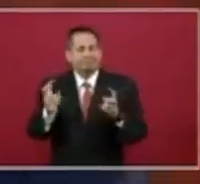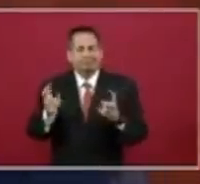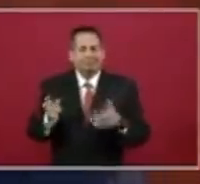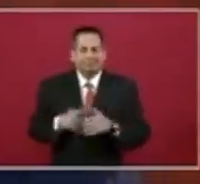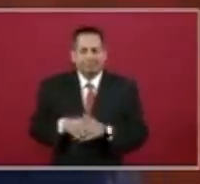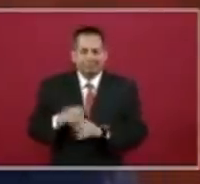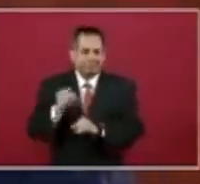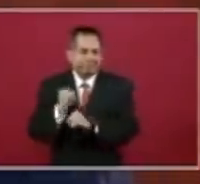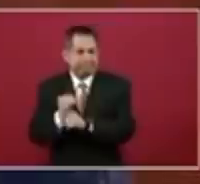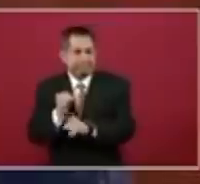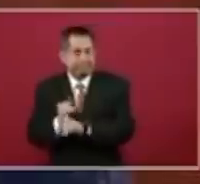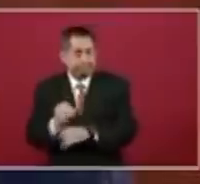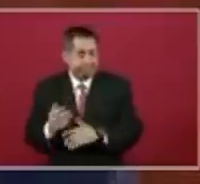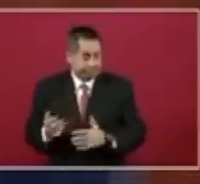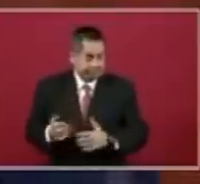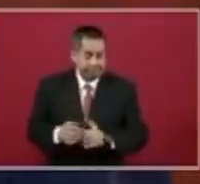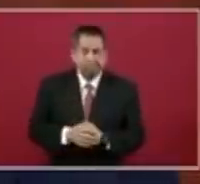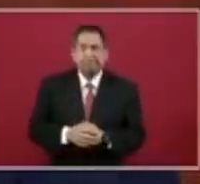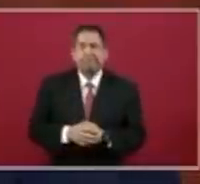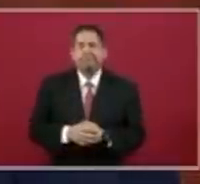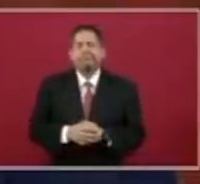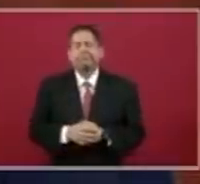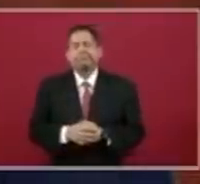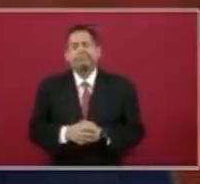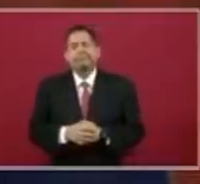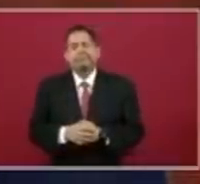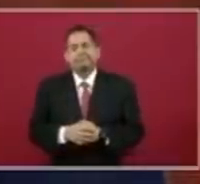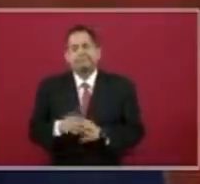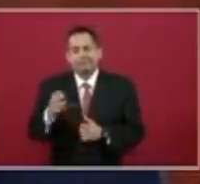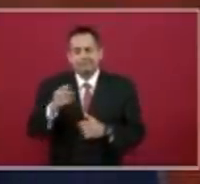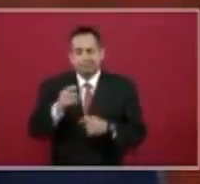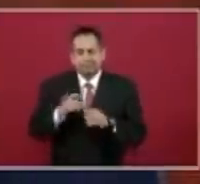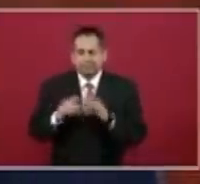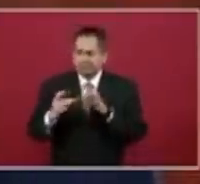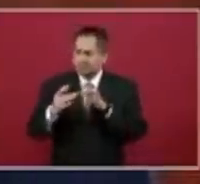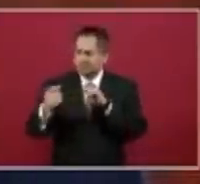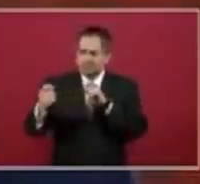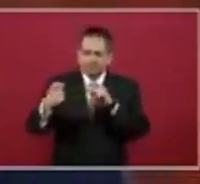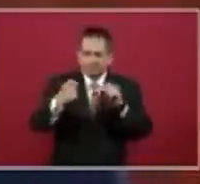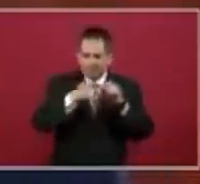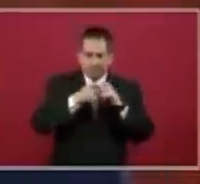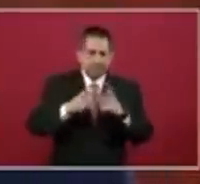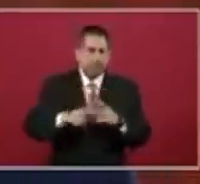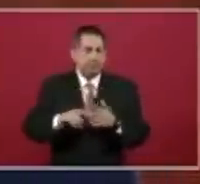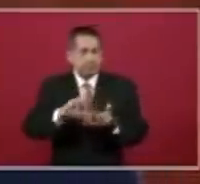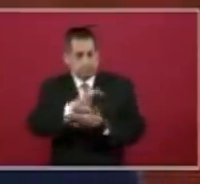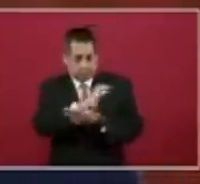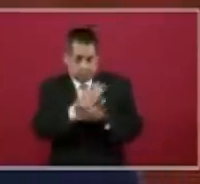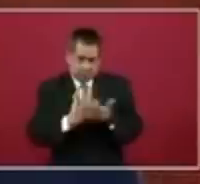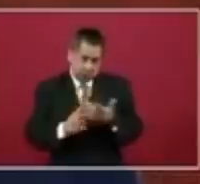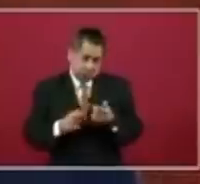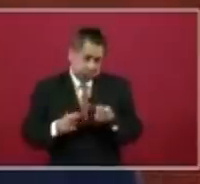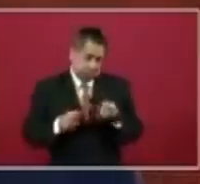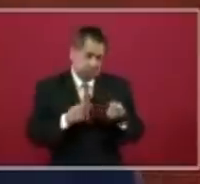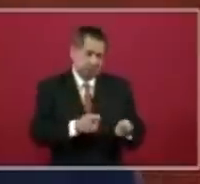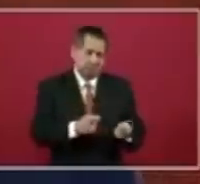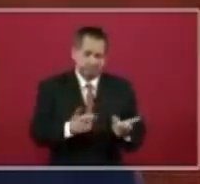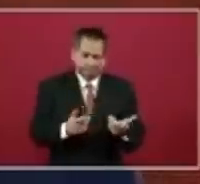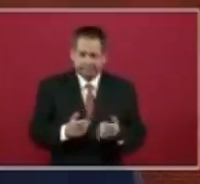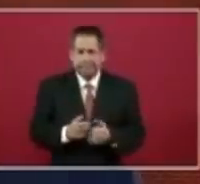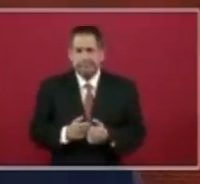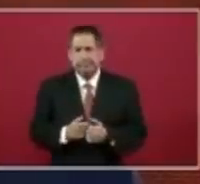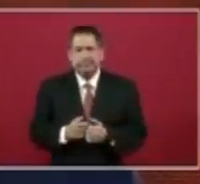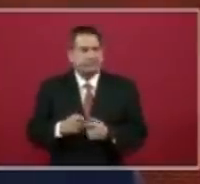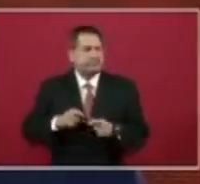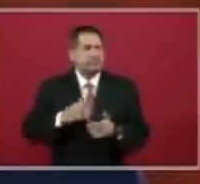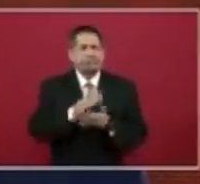del internet, de medios de comunicación, contratos a